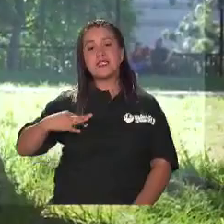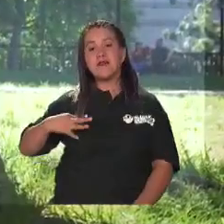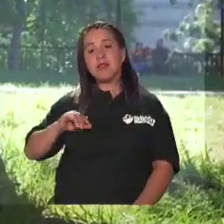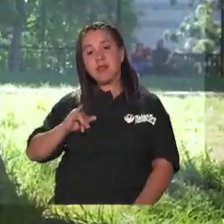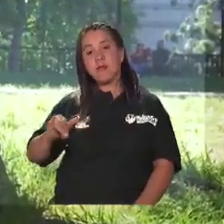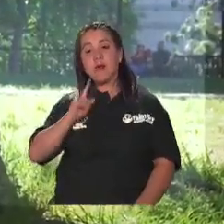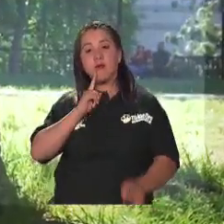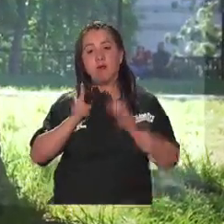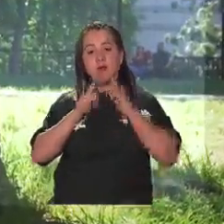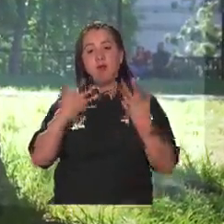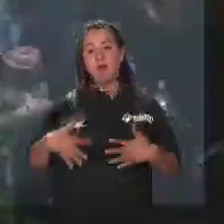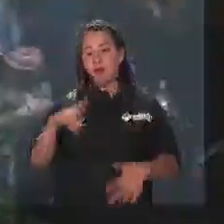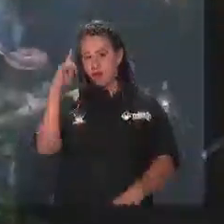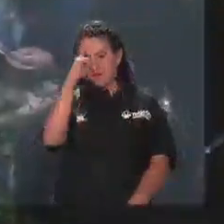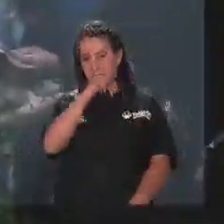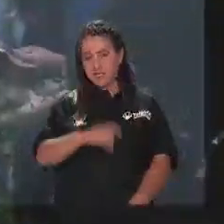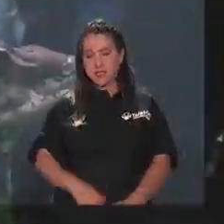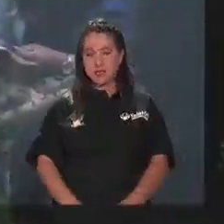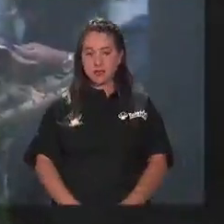ratito y es bien brígida.